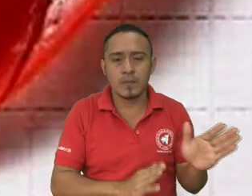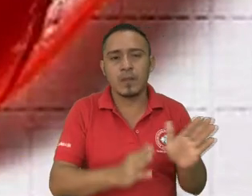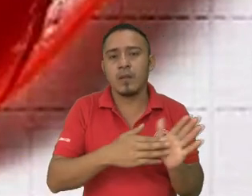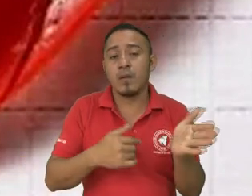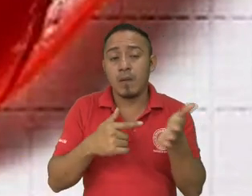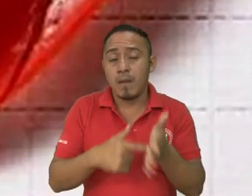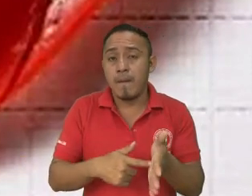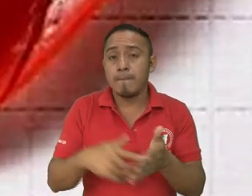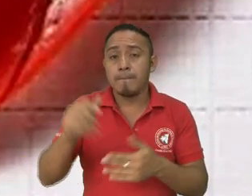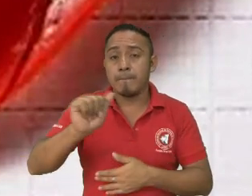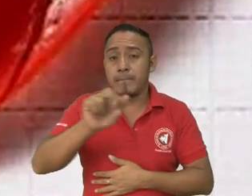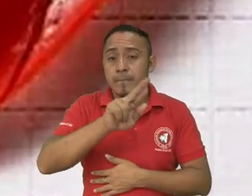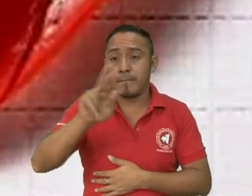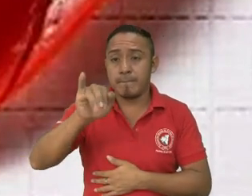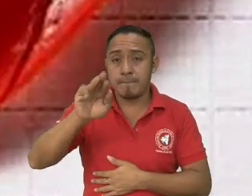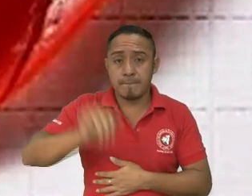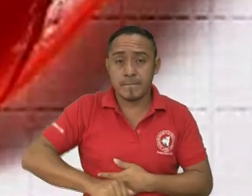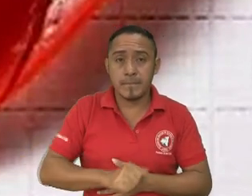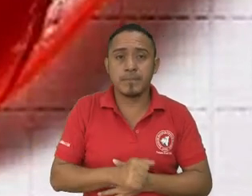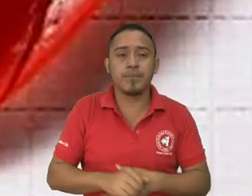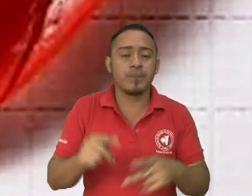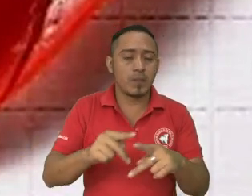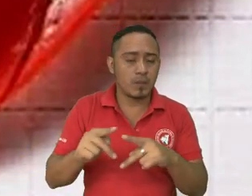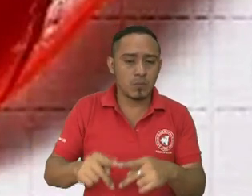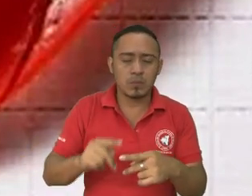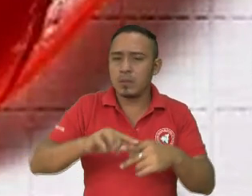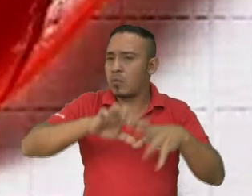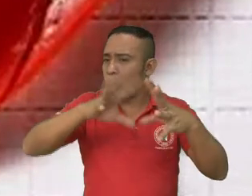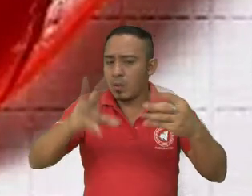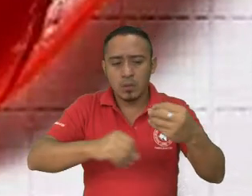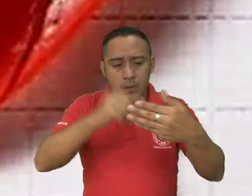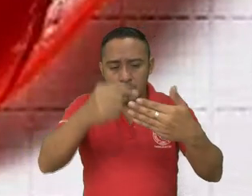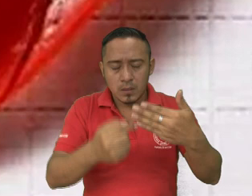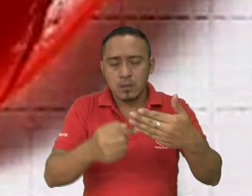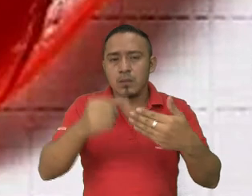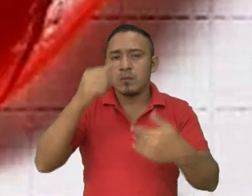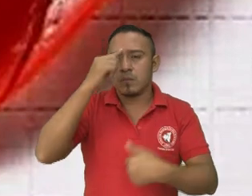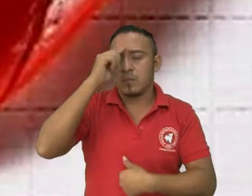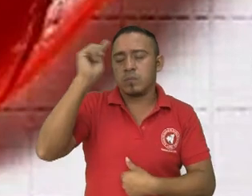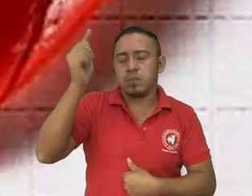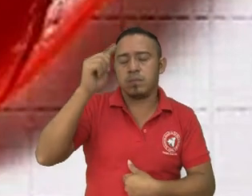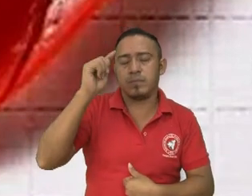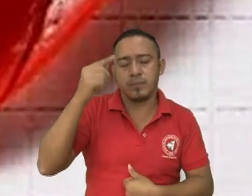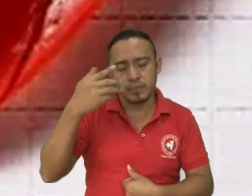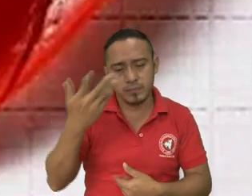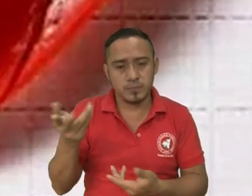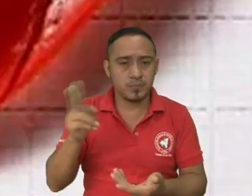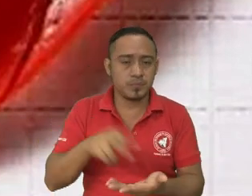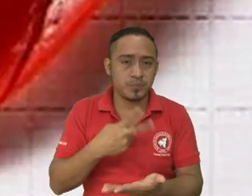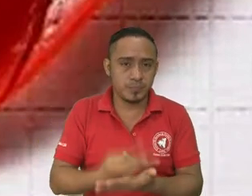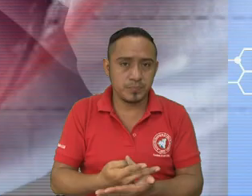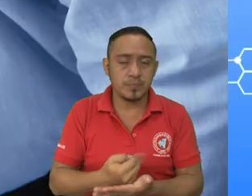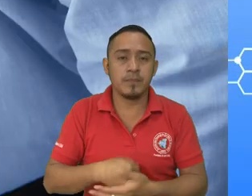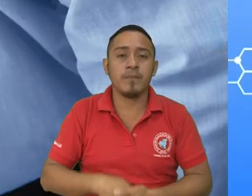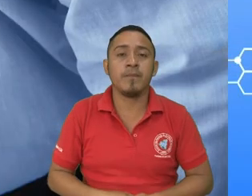presentación de la arritmia, la persona presenta todos los síntomas y se desvanece de inmediato. Sí, hay